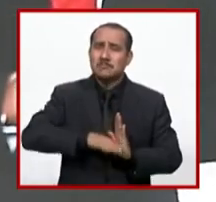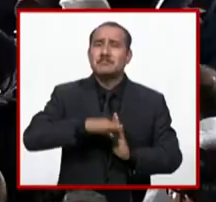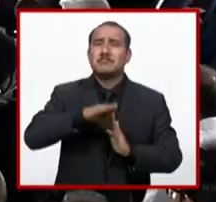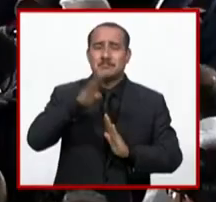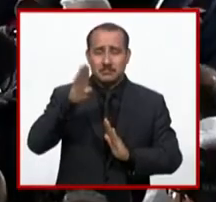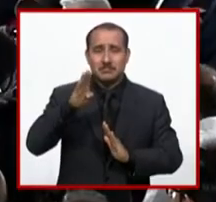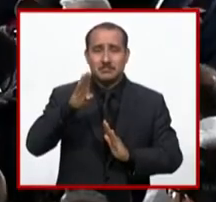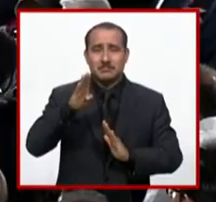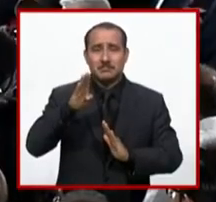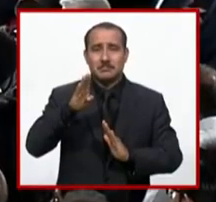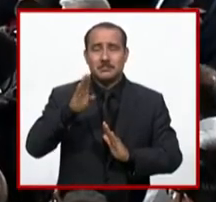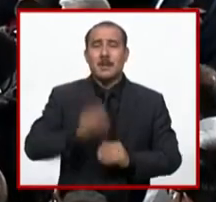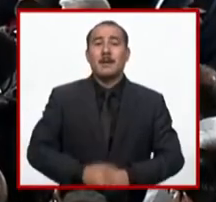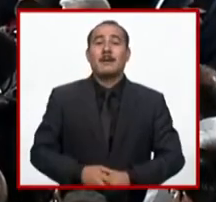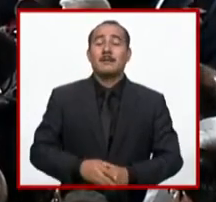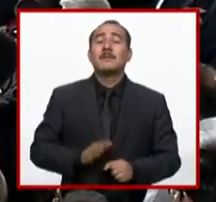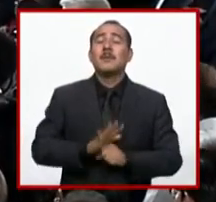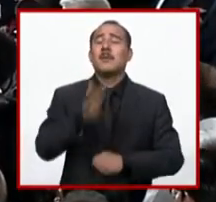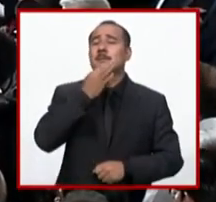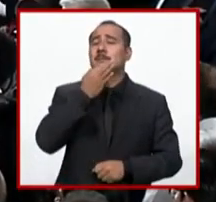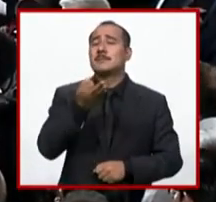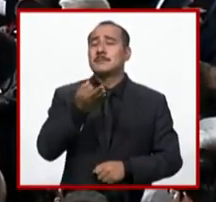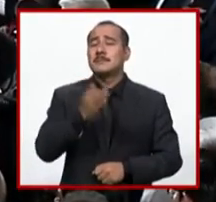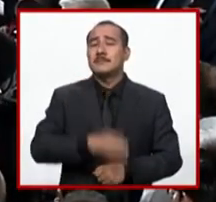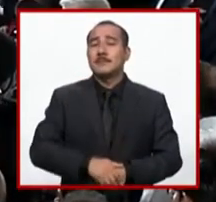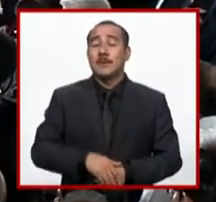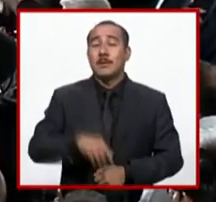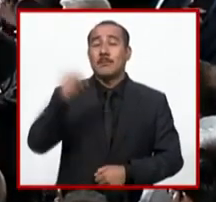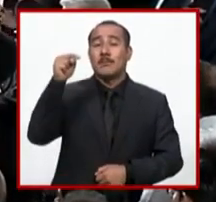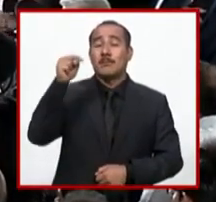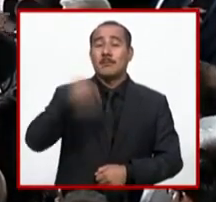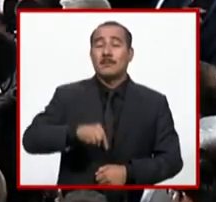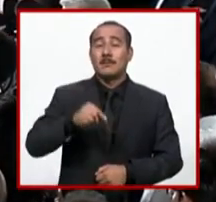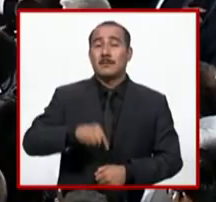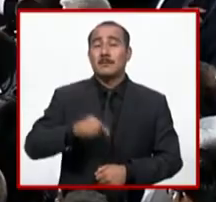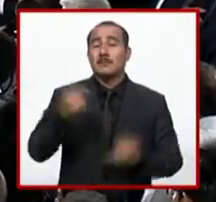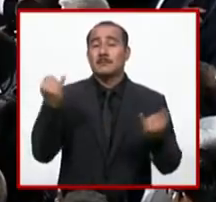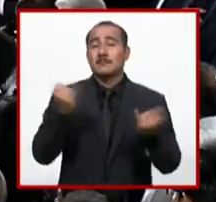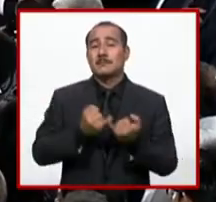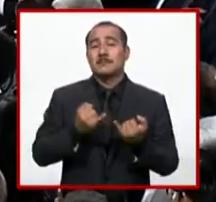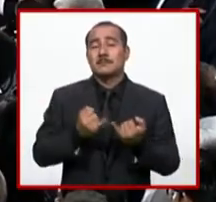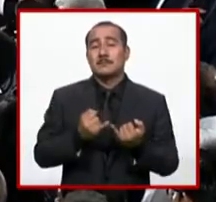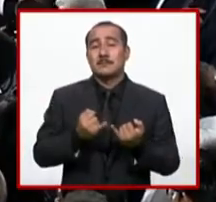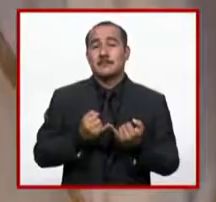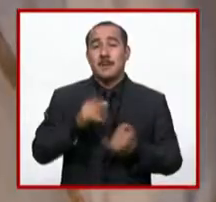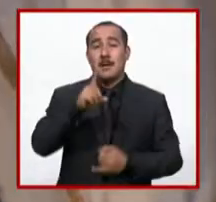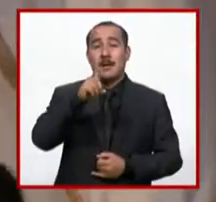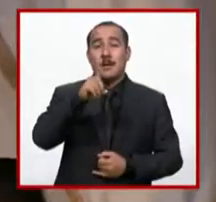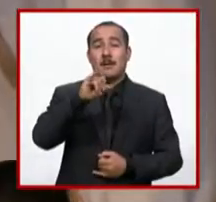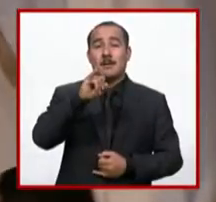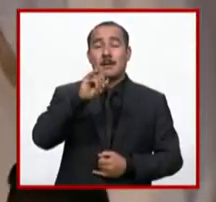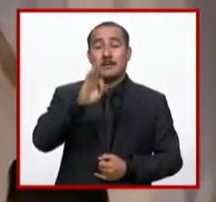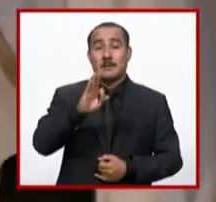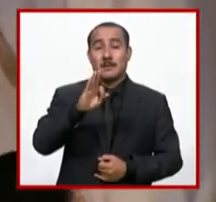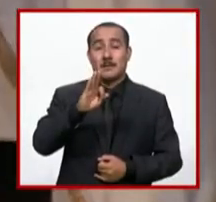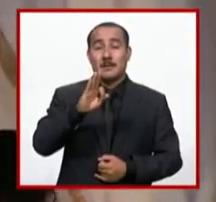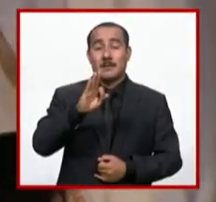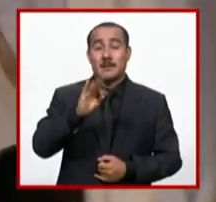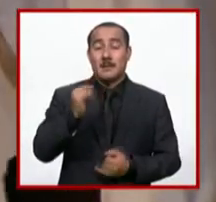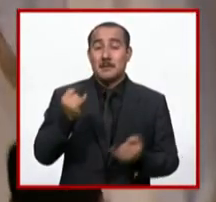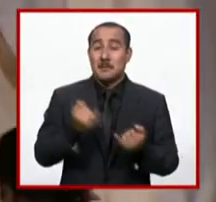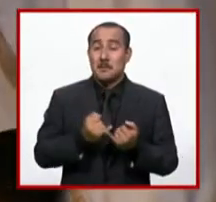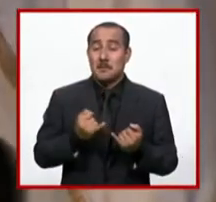desarrollo. ¿Y cuál es la sorpresa? Pues que hoy también el DIF va a innovar y